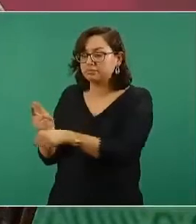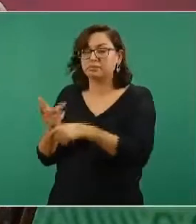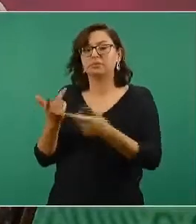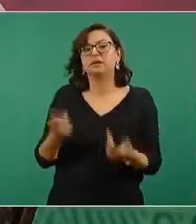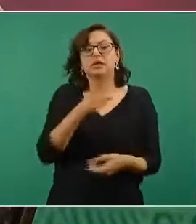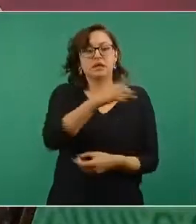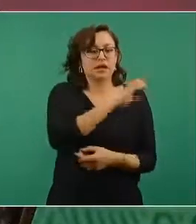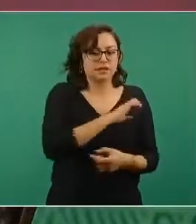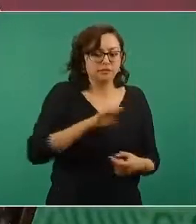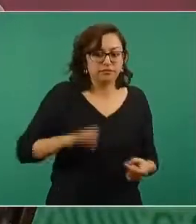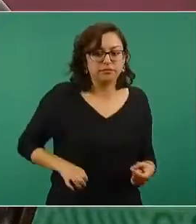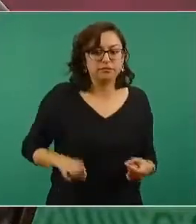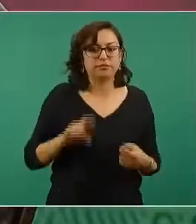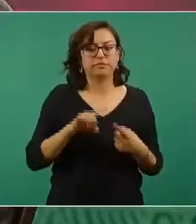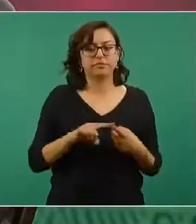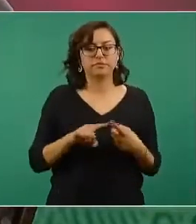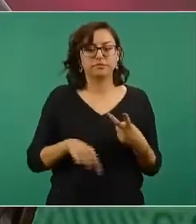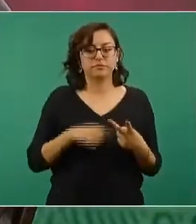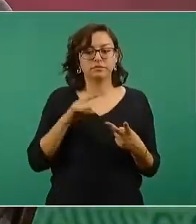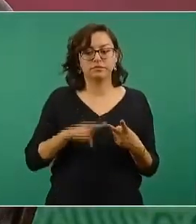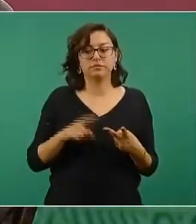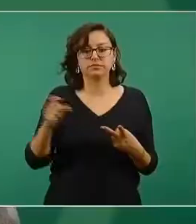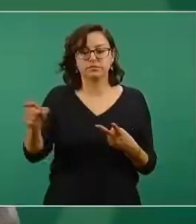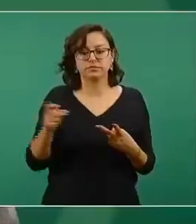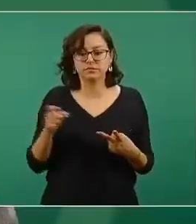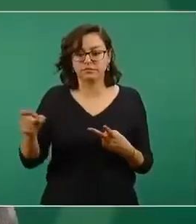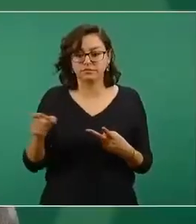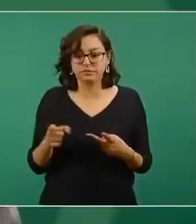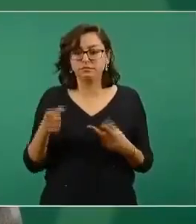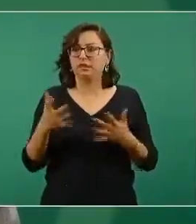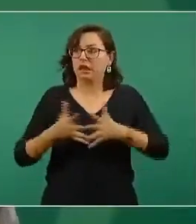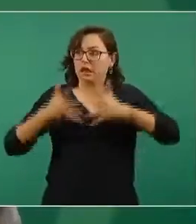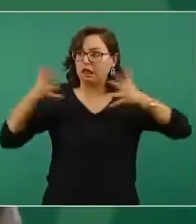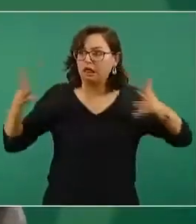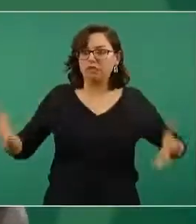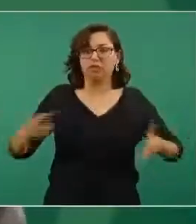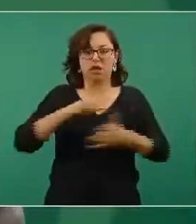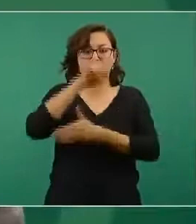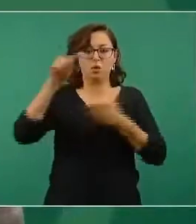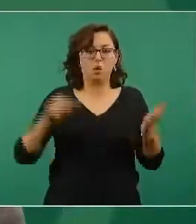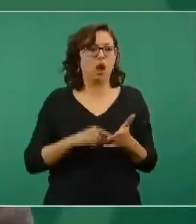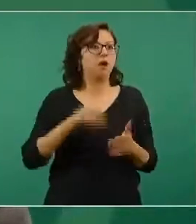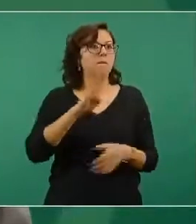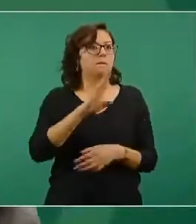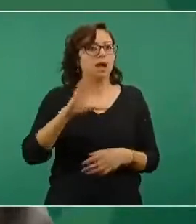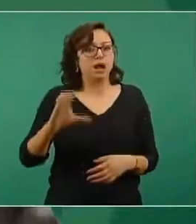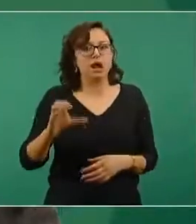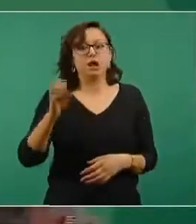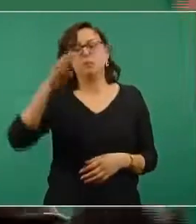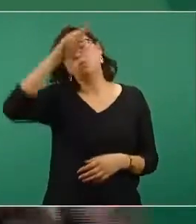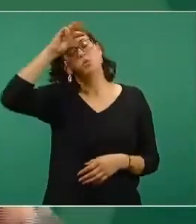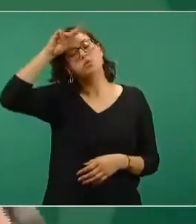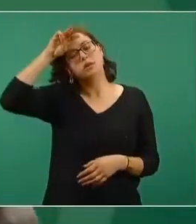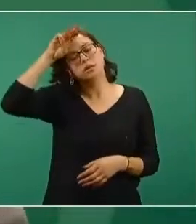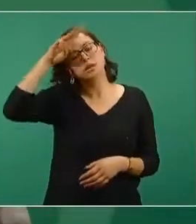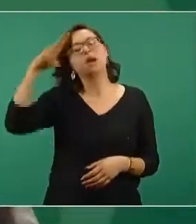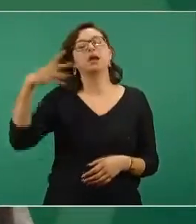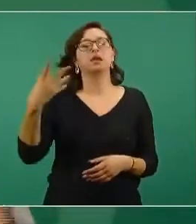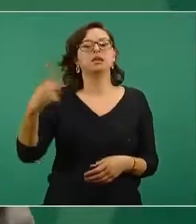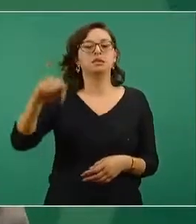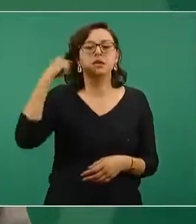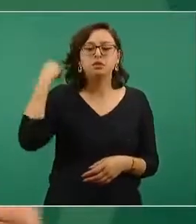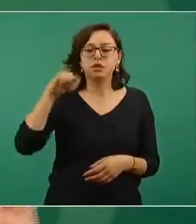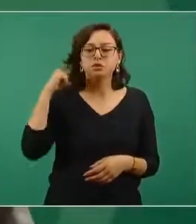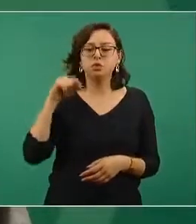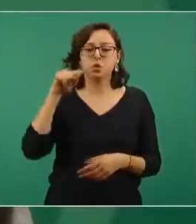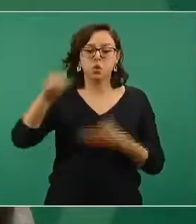fue en Ecatepec, los sitios en Xochimilco, pero también están propuestos en Baja California, en Monterrey, en Tabasco, en todos lados se están